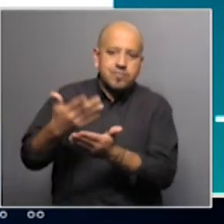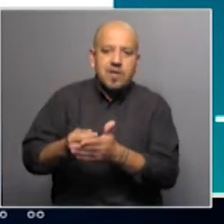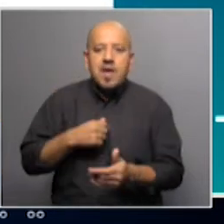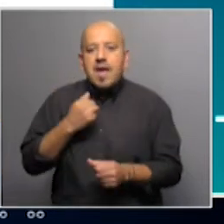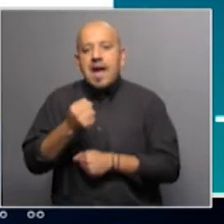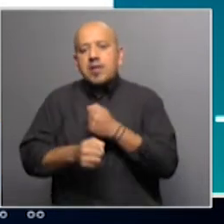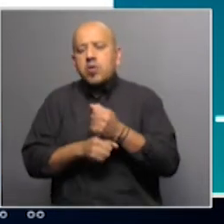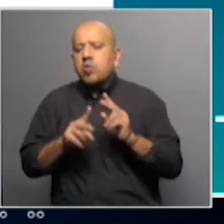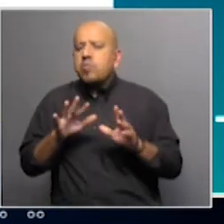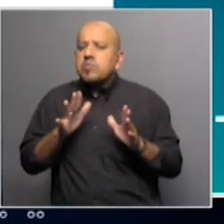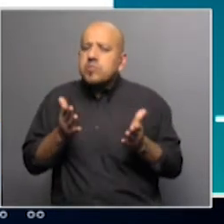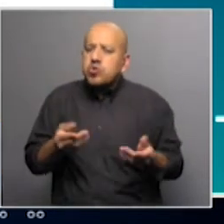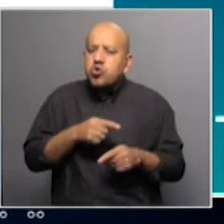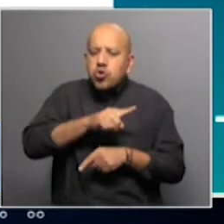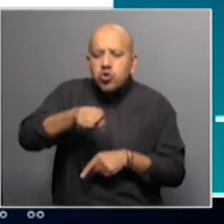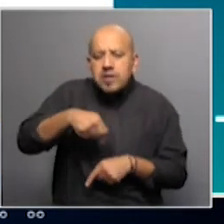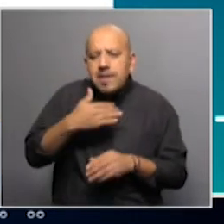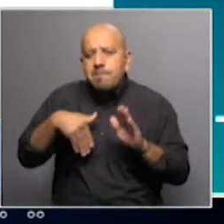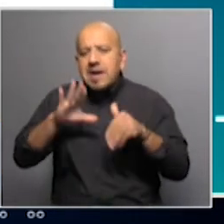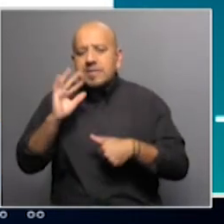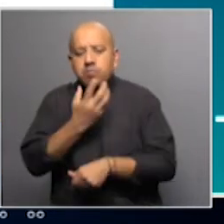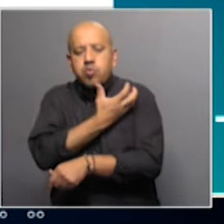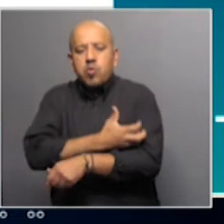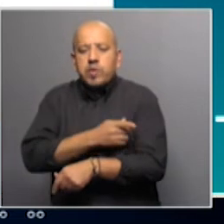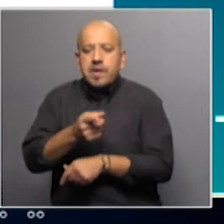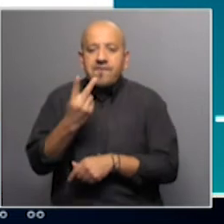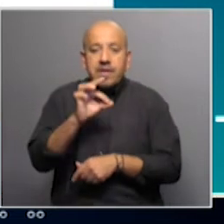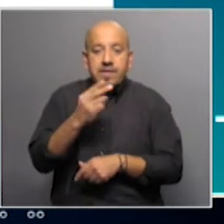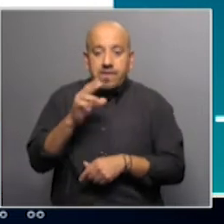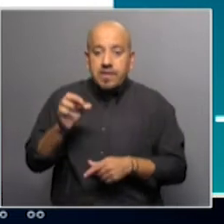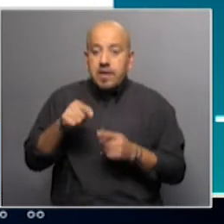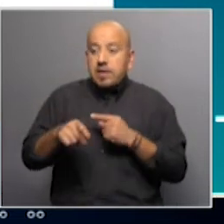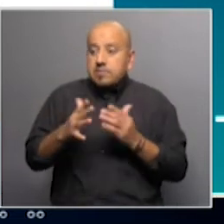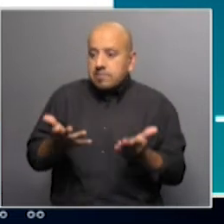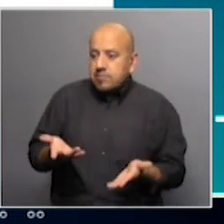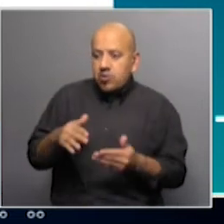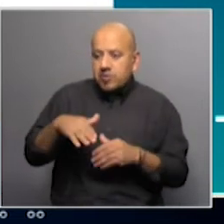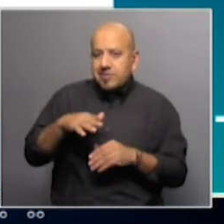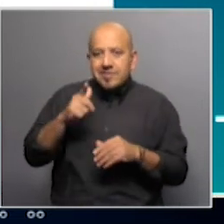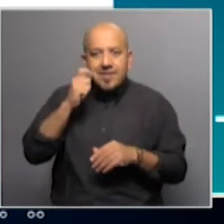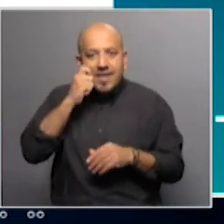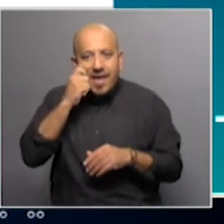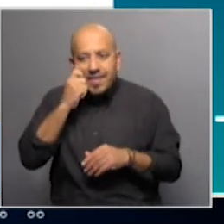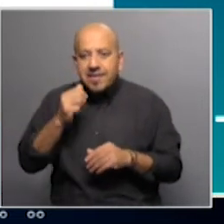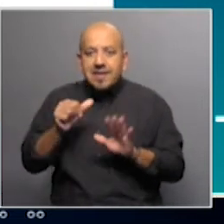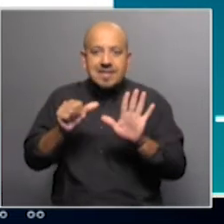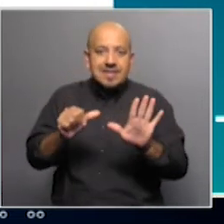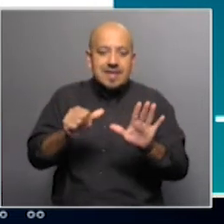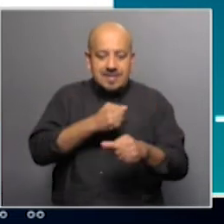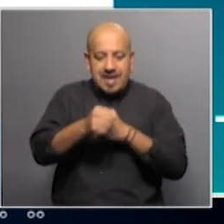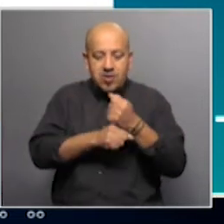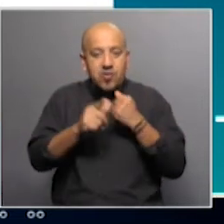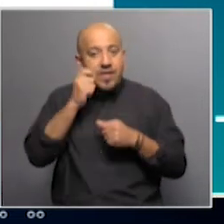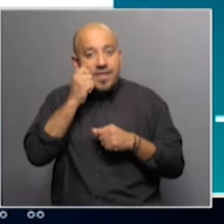impacto es diferenciado. ¿Dónde crece más la pobreza en el 2020? Bueno, justamente en los menores de 6 años, también en los de 6 a 12 años, que son los que se ven